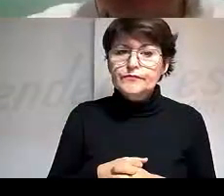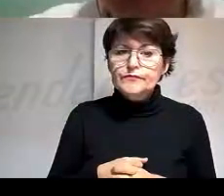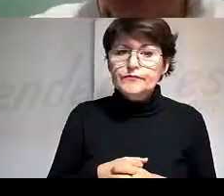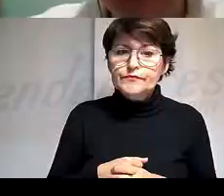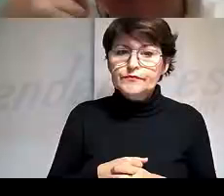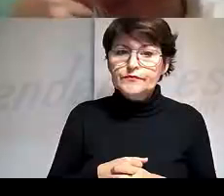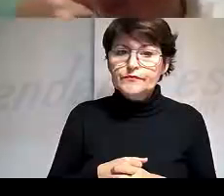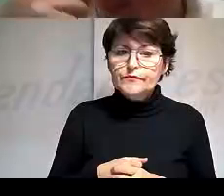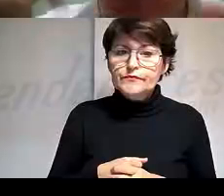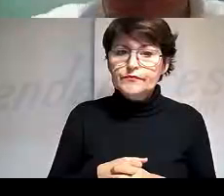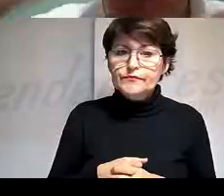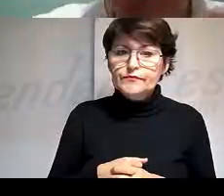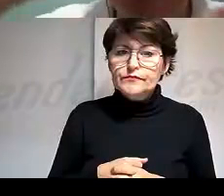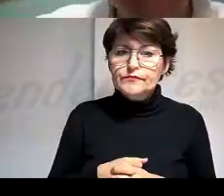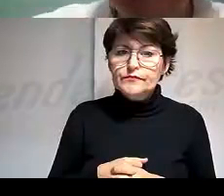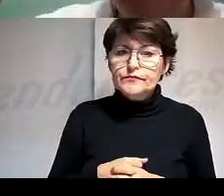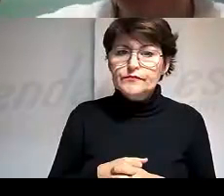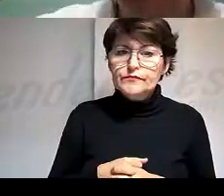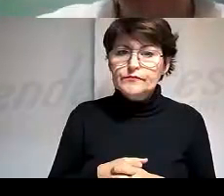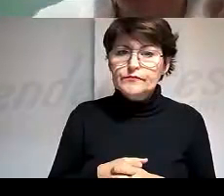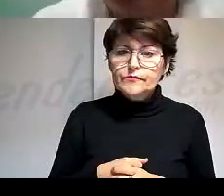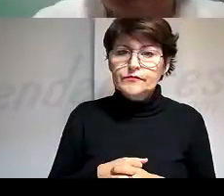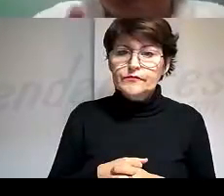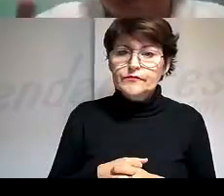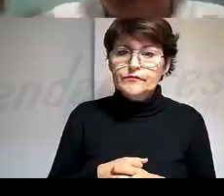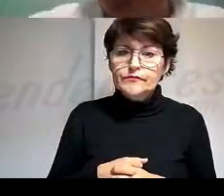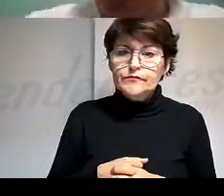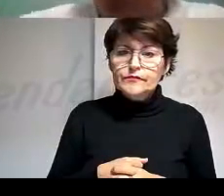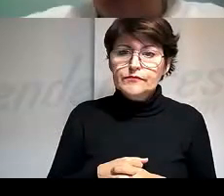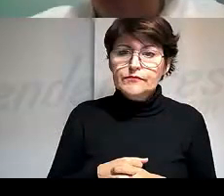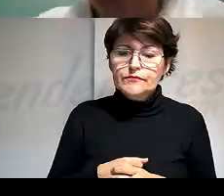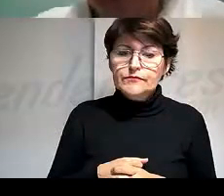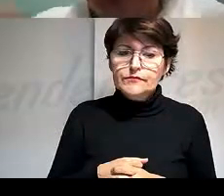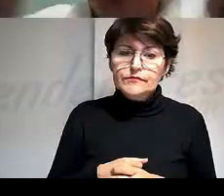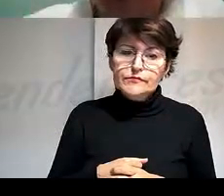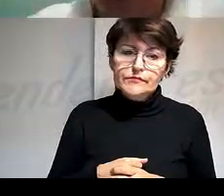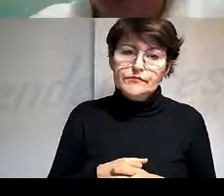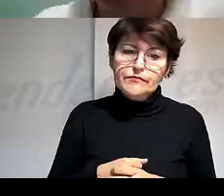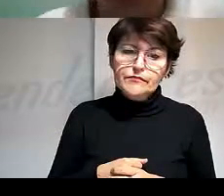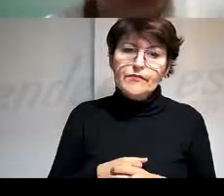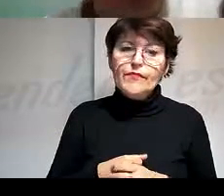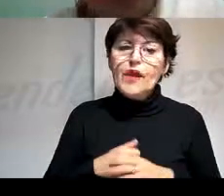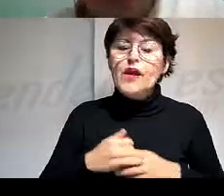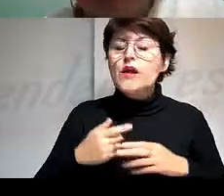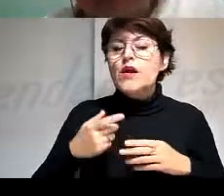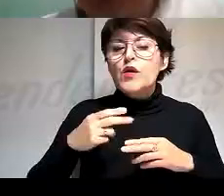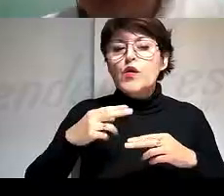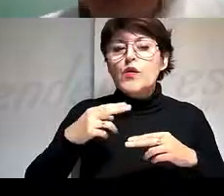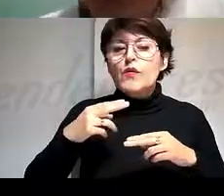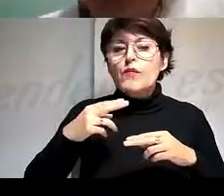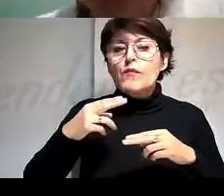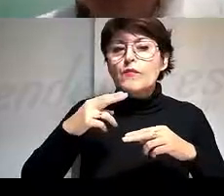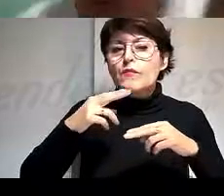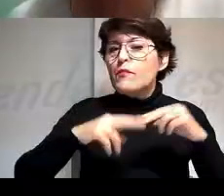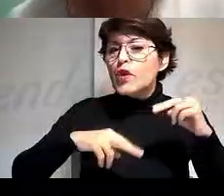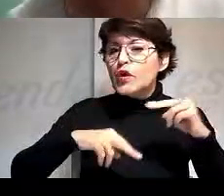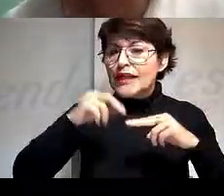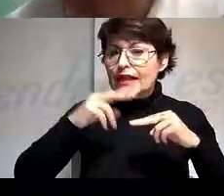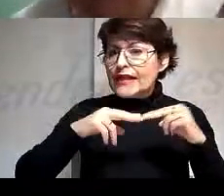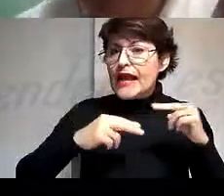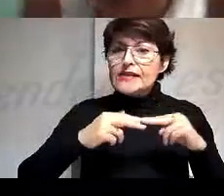Simplificándolo lo máximo posible, recordar que las proteínas son, si la proteína es una pared de ladrillos, cada ladrillo es un aminoácido. Bueno,